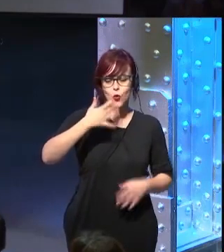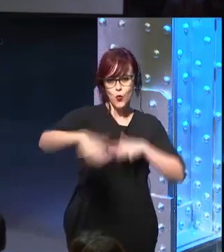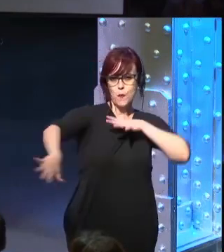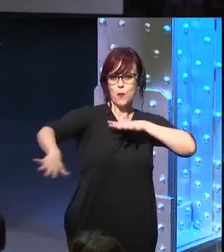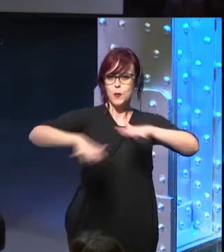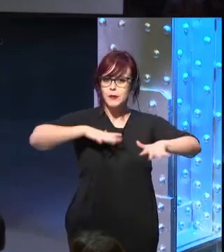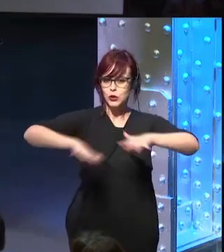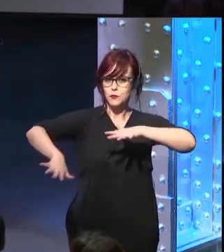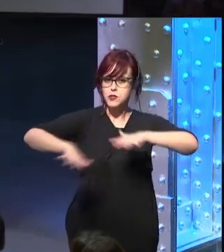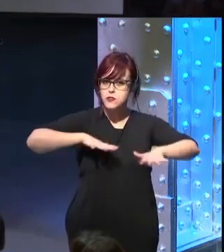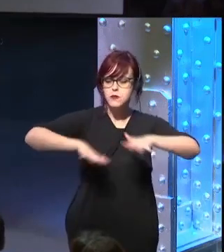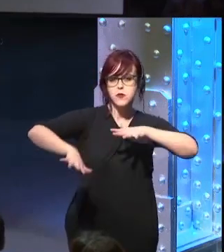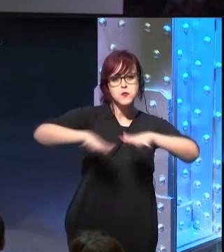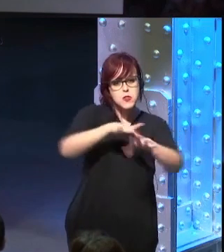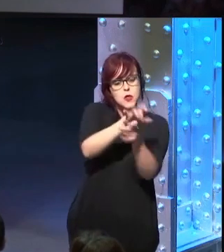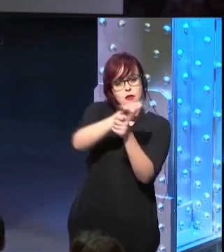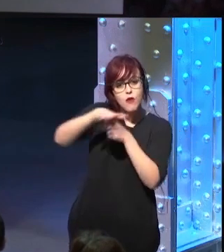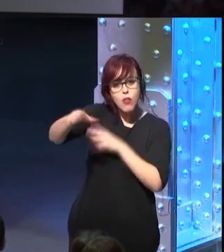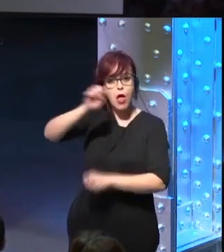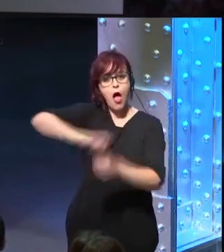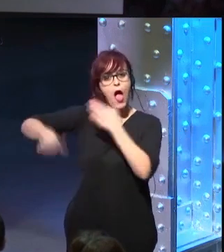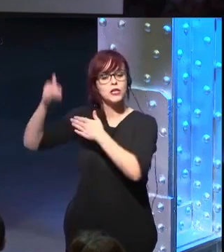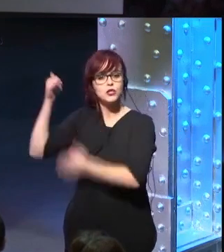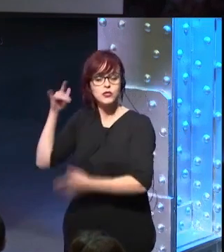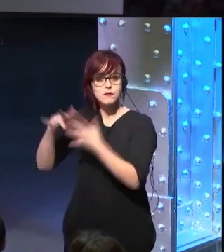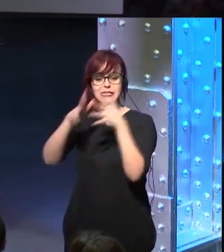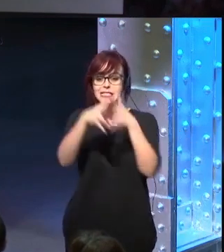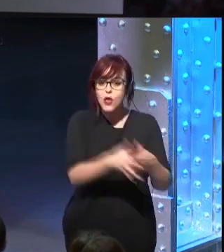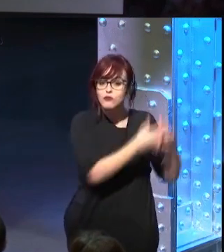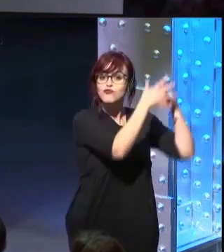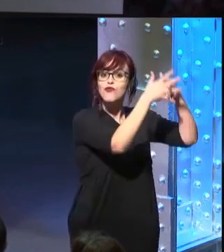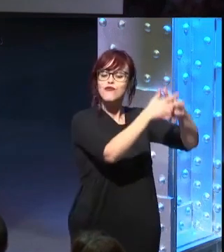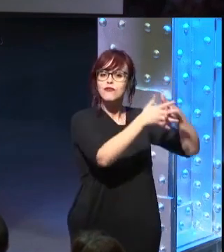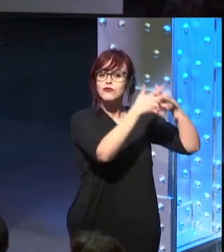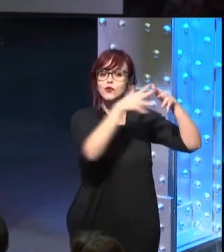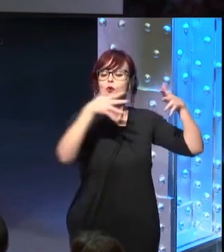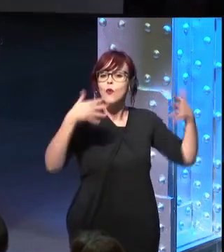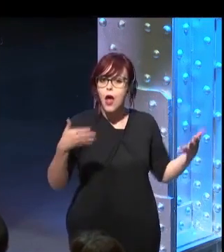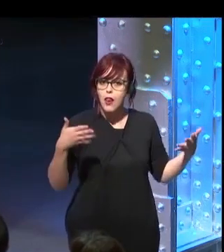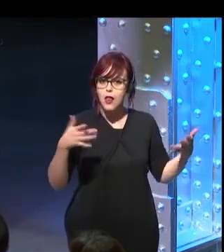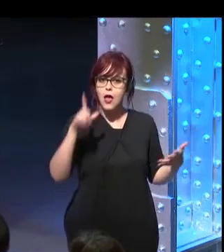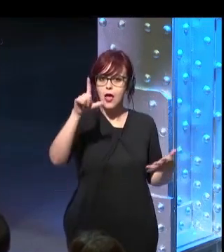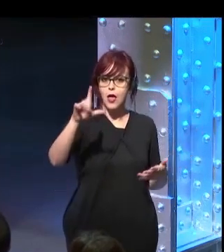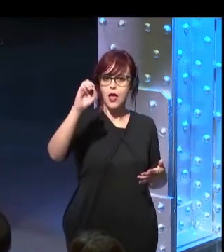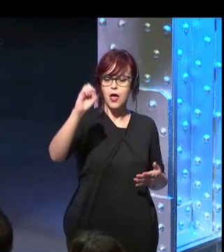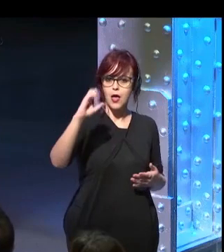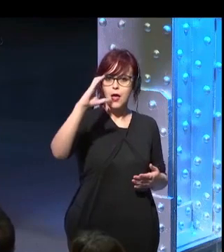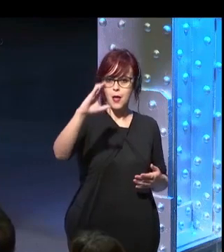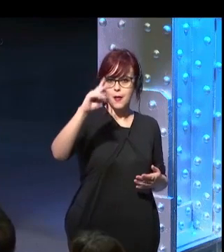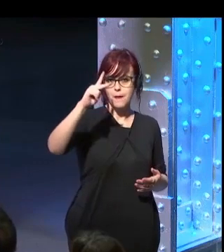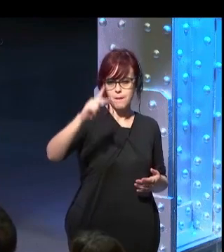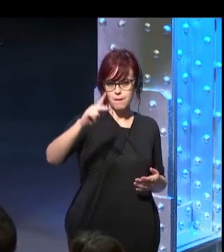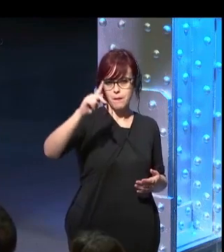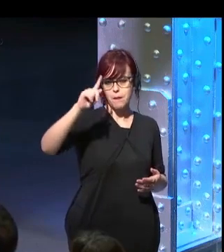uno de los movimientos más controvertidos e influyentes de los años pasados en los Estados Unidos ha sido Black Lives Matter. Las